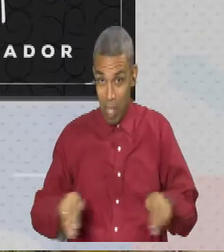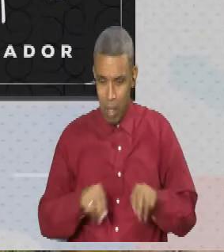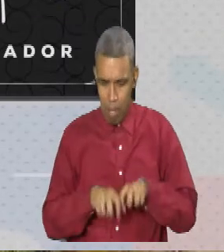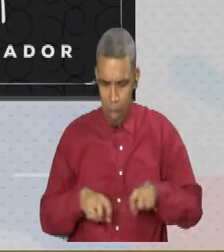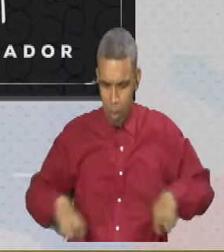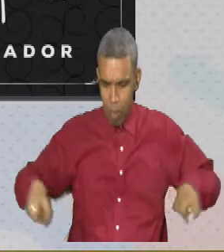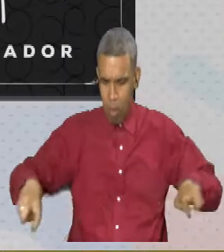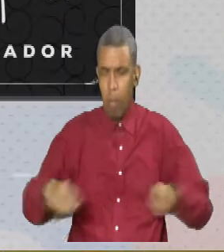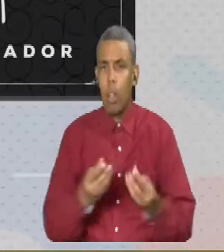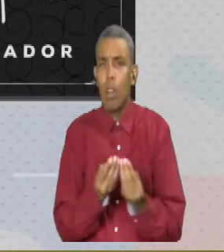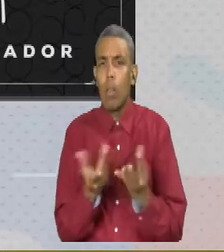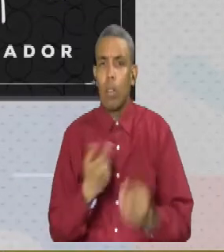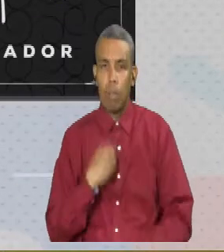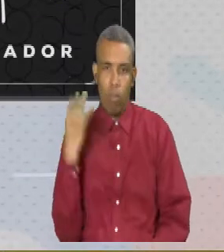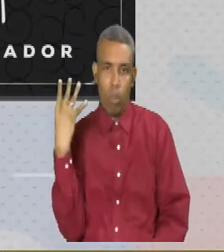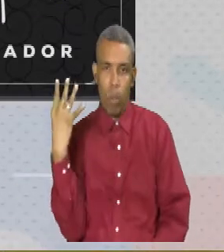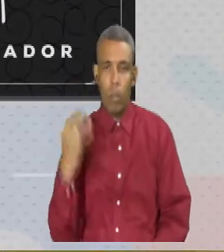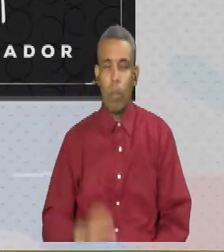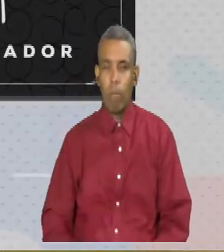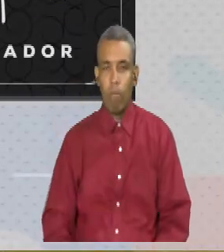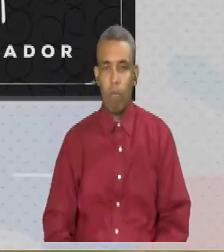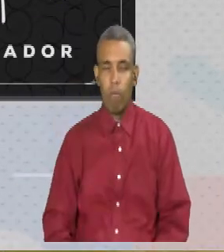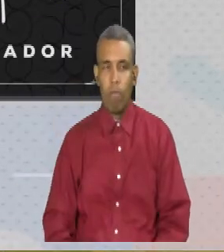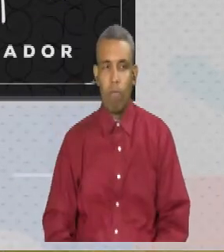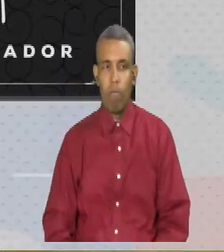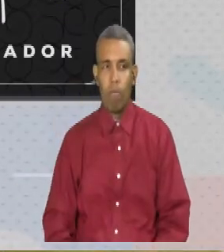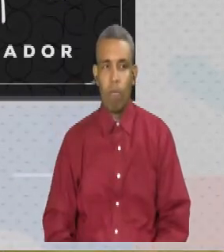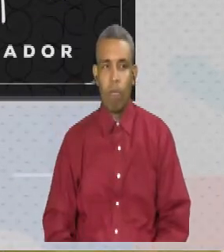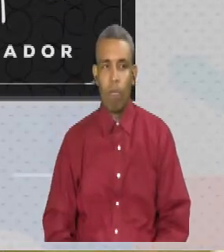cuatro puestos para cuatro invitados.